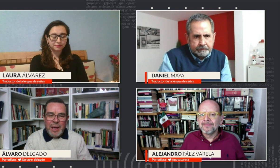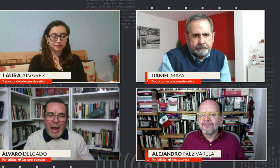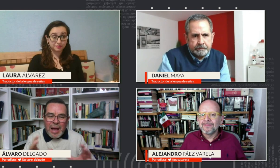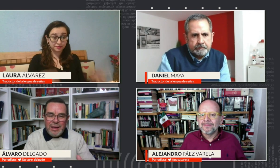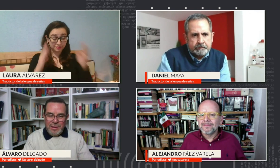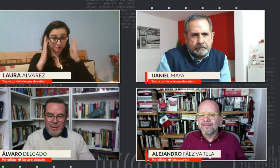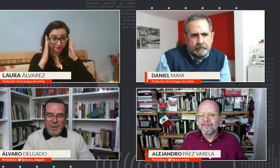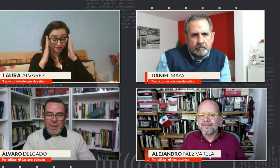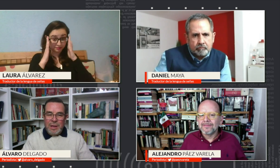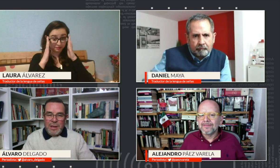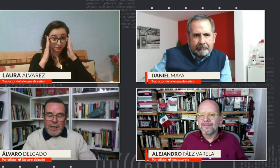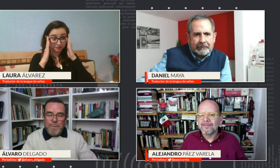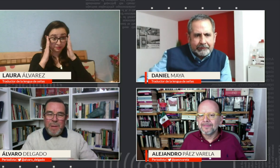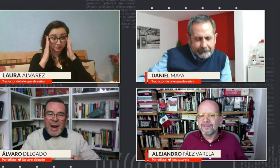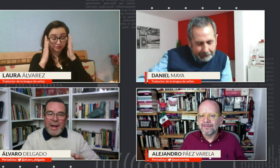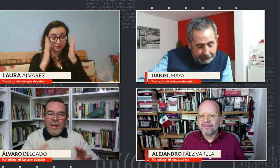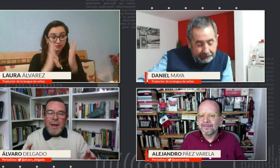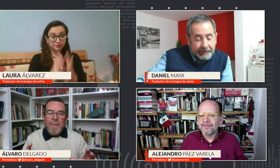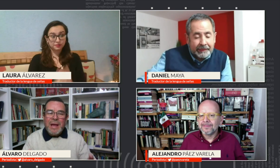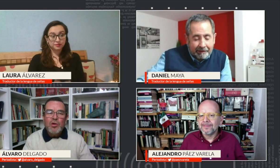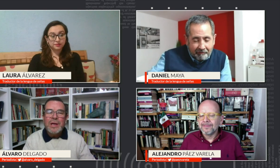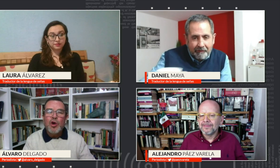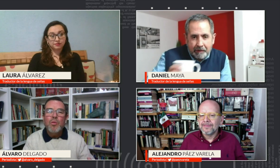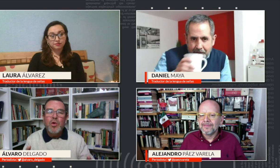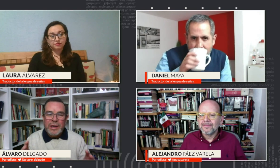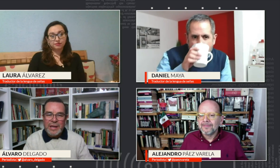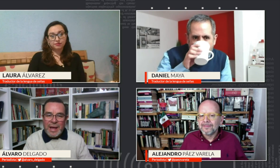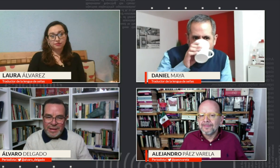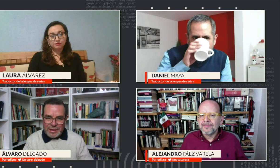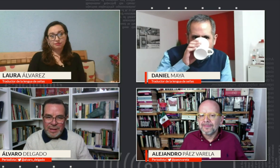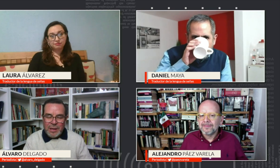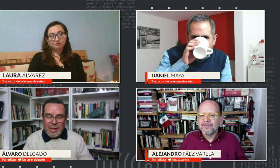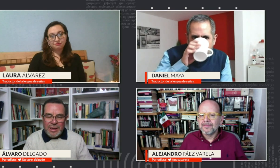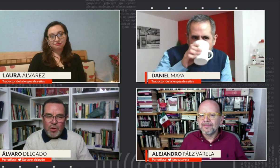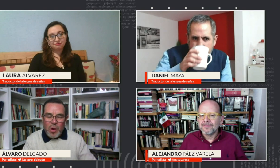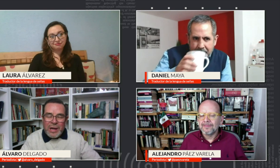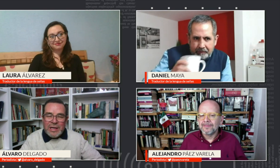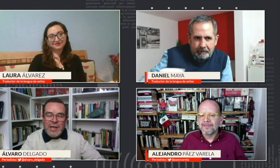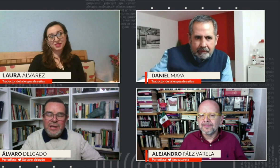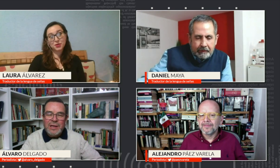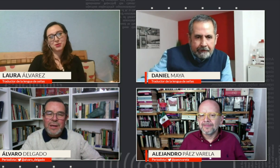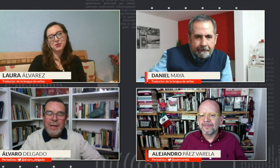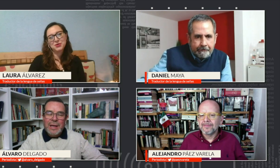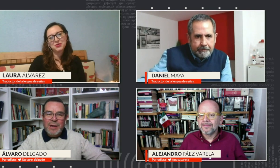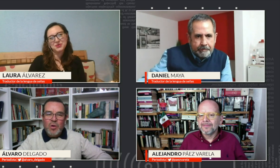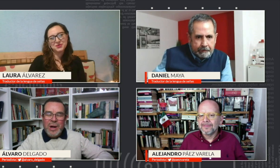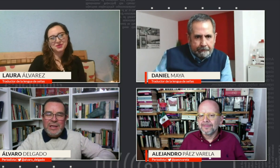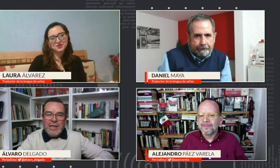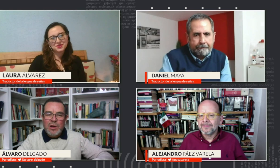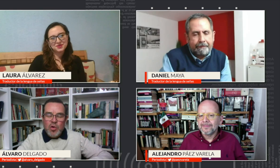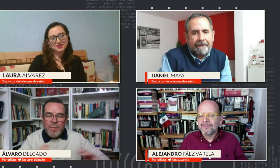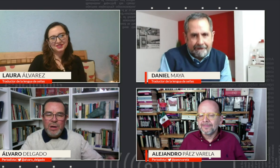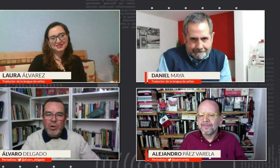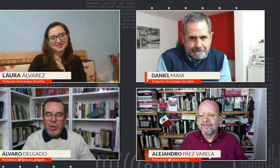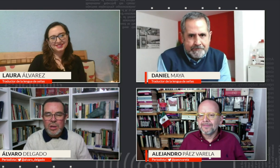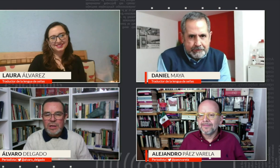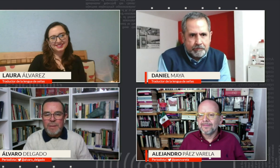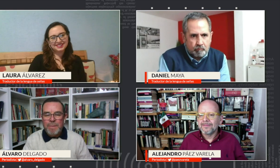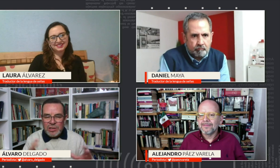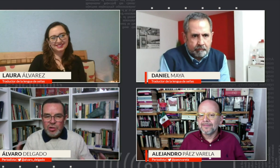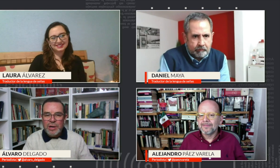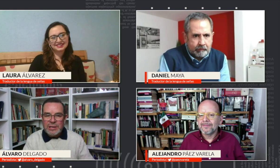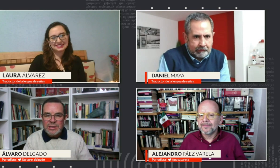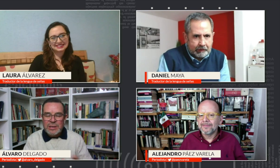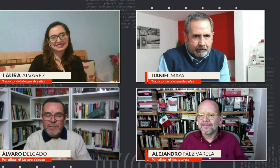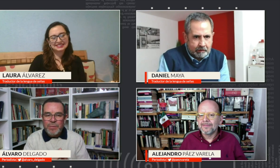intérpretes hay y para qué tamaño de comunidad? ¿Cuál es el número